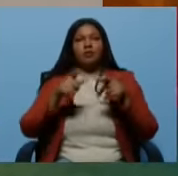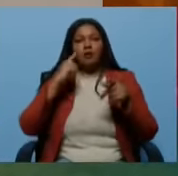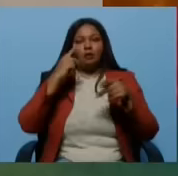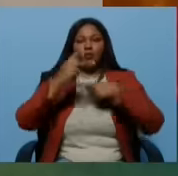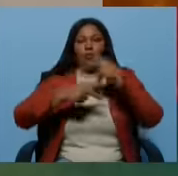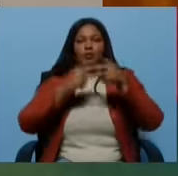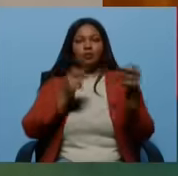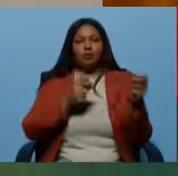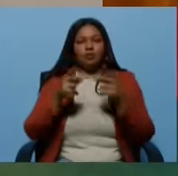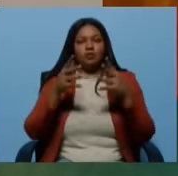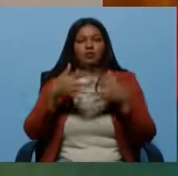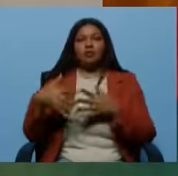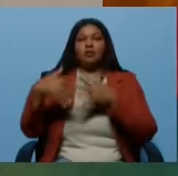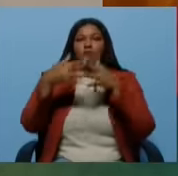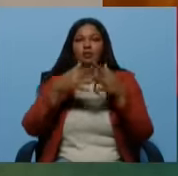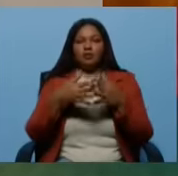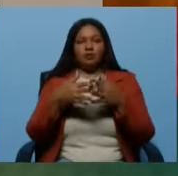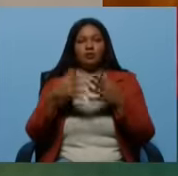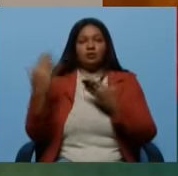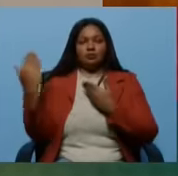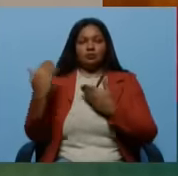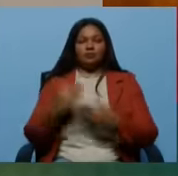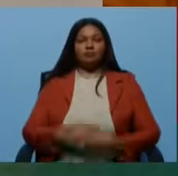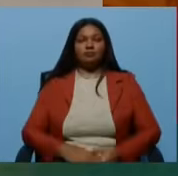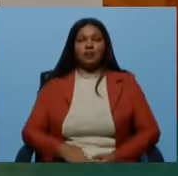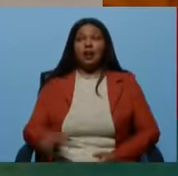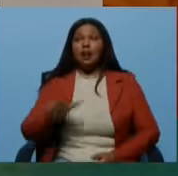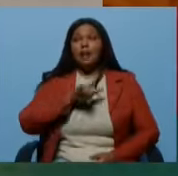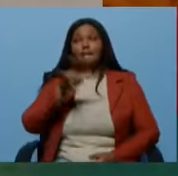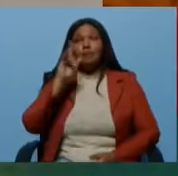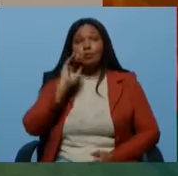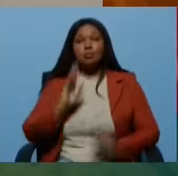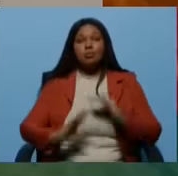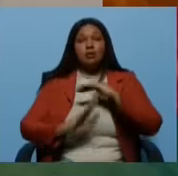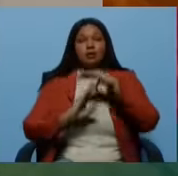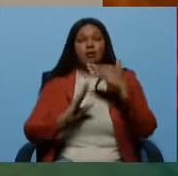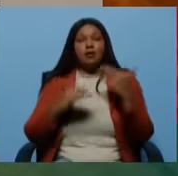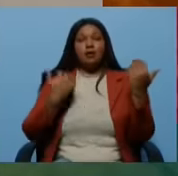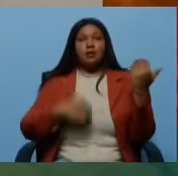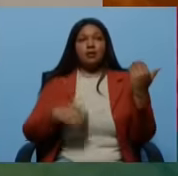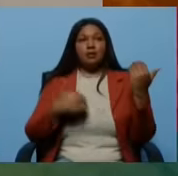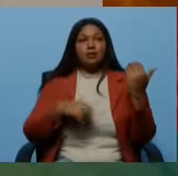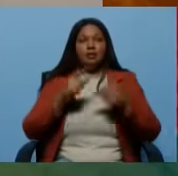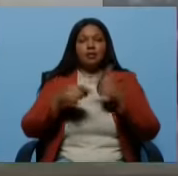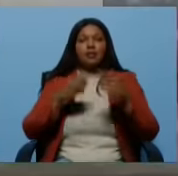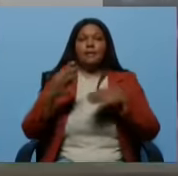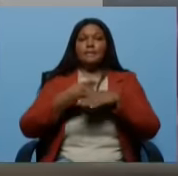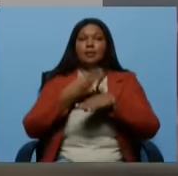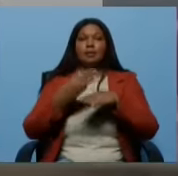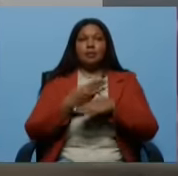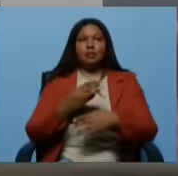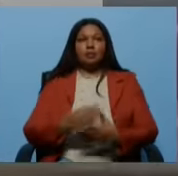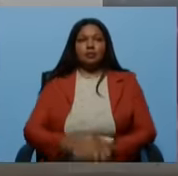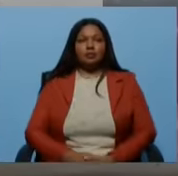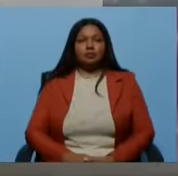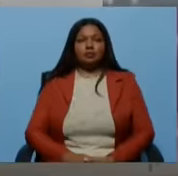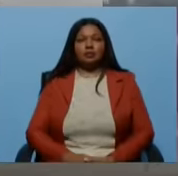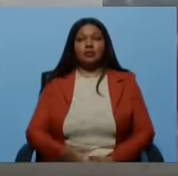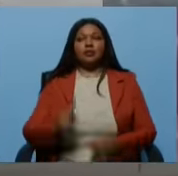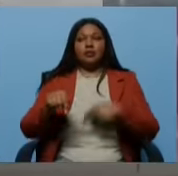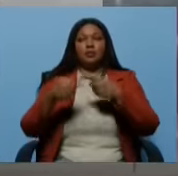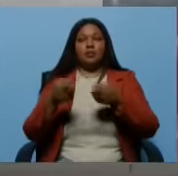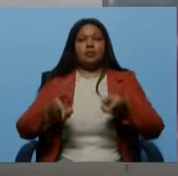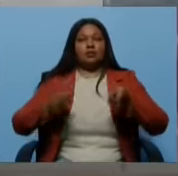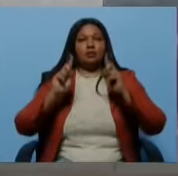producto de exportación de Estados Unidos. Fíjate, el avión fue detenido en Argentina y desde Miami, perdón, desde Washington, es que deciden por